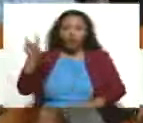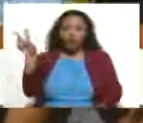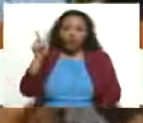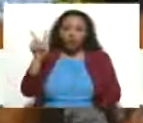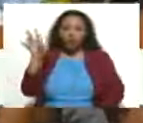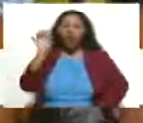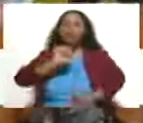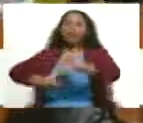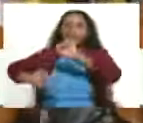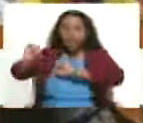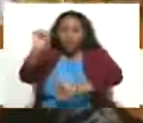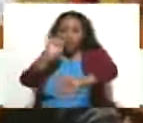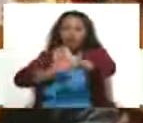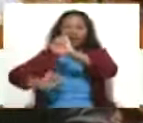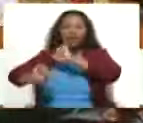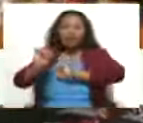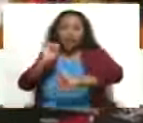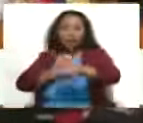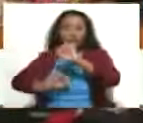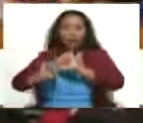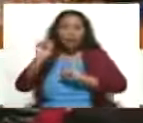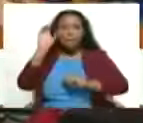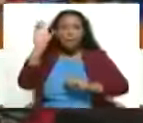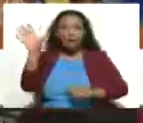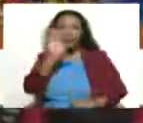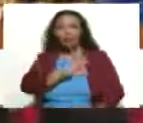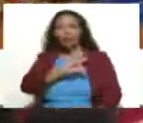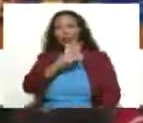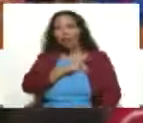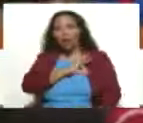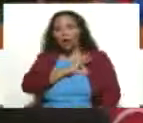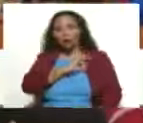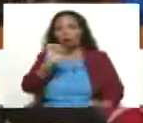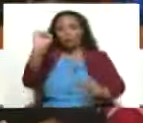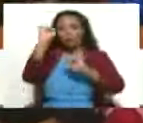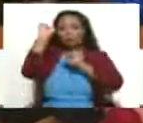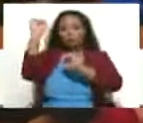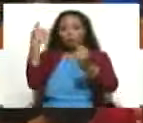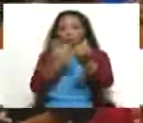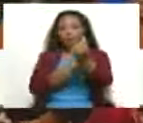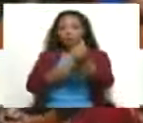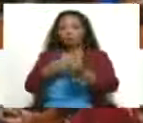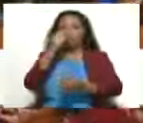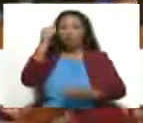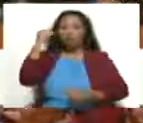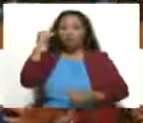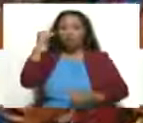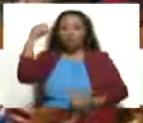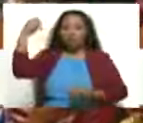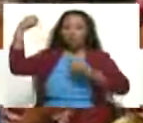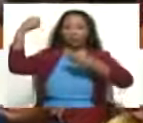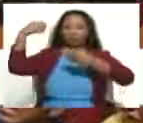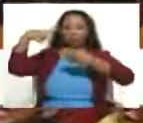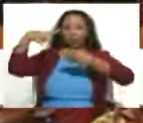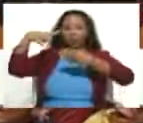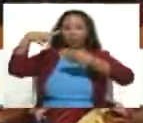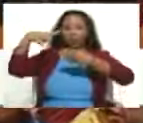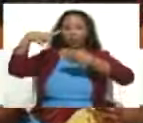defender la patria, vamos a defender la soberanía. Venceremos, hermanas y hermanas. ¡El sol de Venezuela!